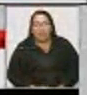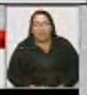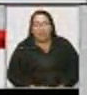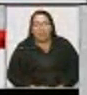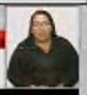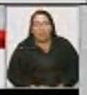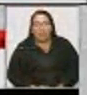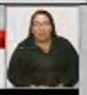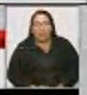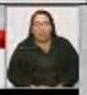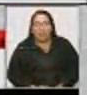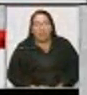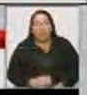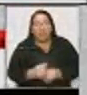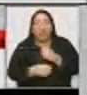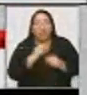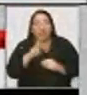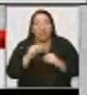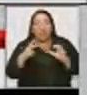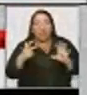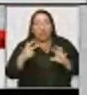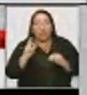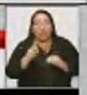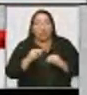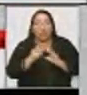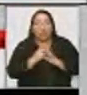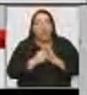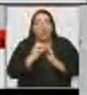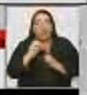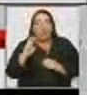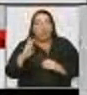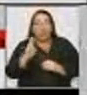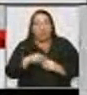año 2018 se aprobó el Decreto Supremo número